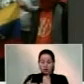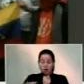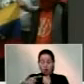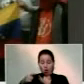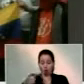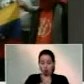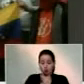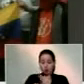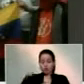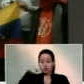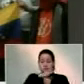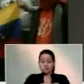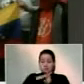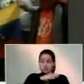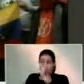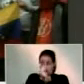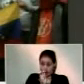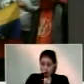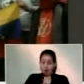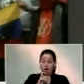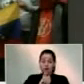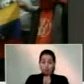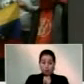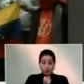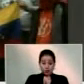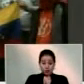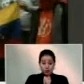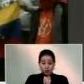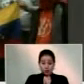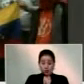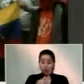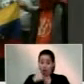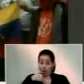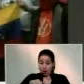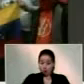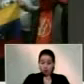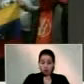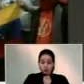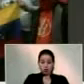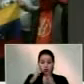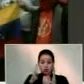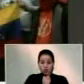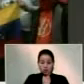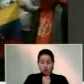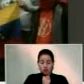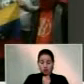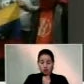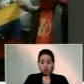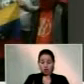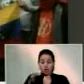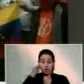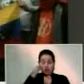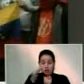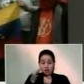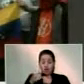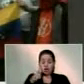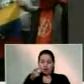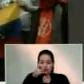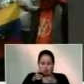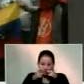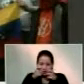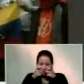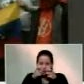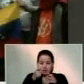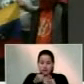que esperar, la Comisión tendrá que darle alguna respuesta próximamente a los estudiantes y pues obviamente tendremos que seguir muy de cerca